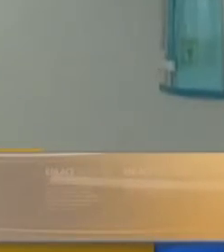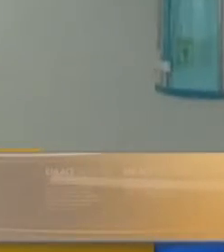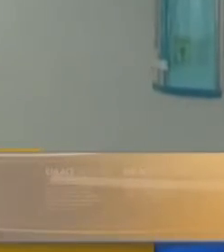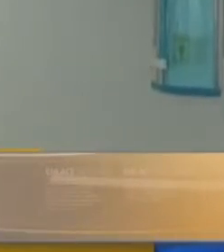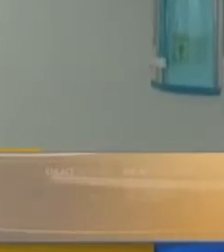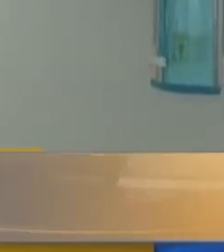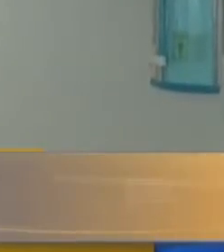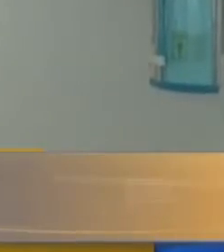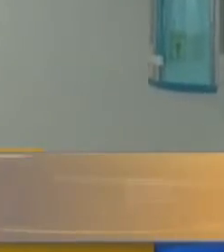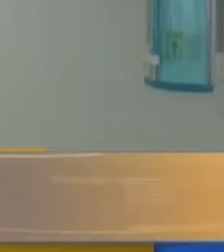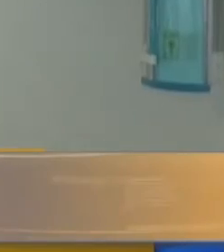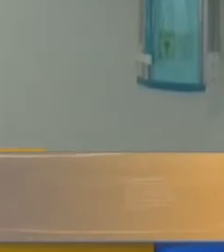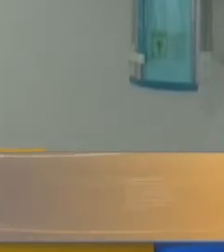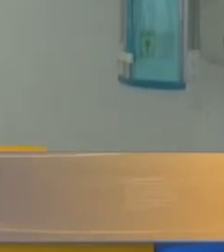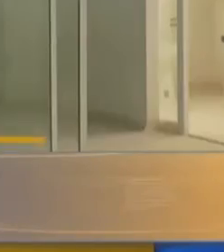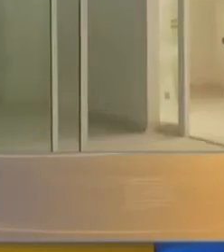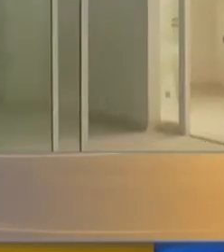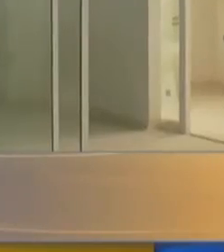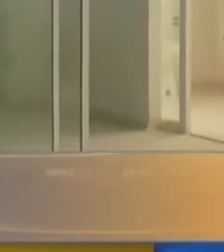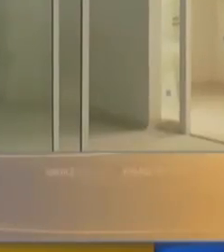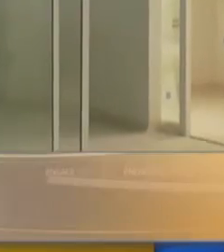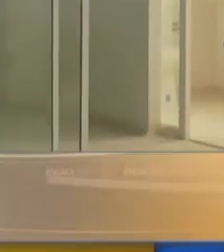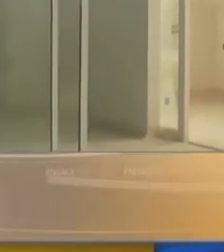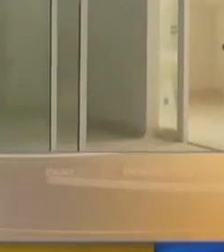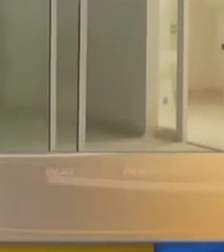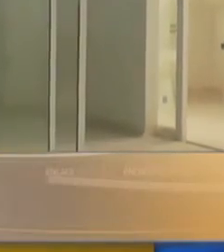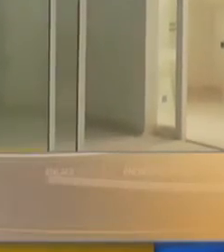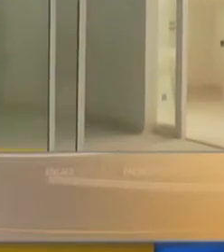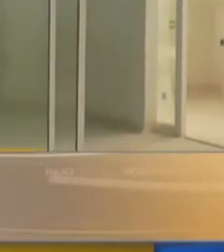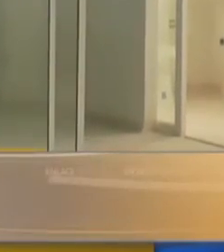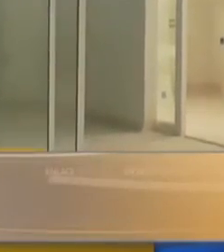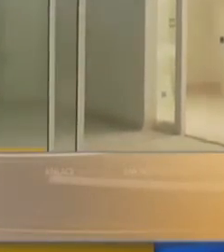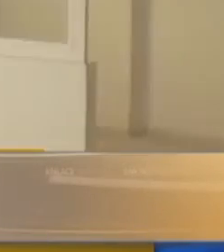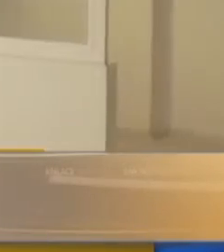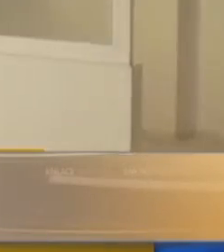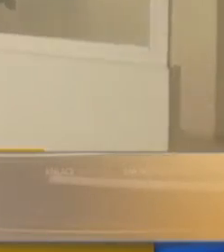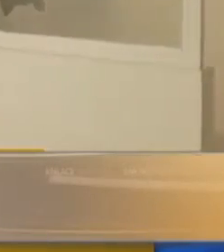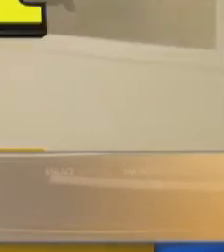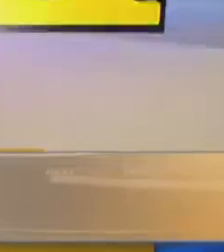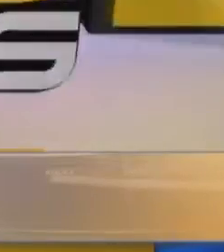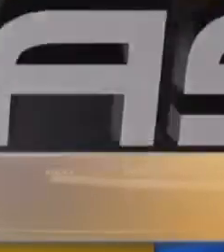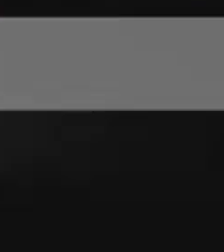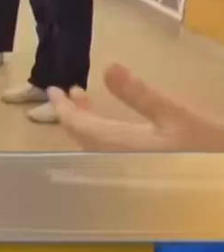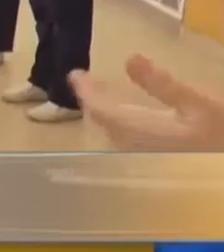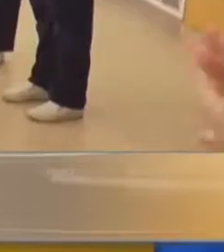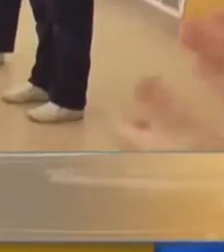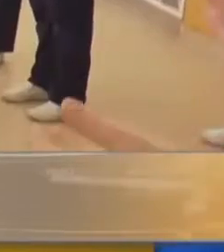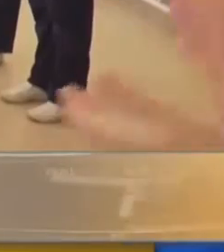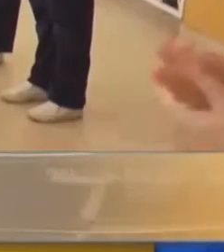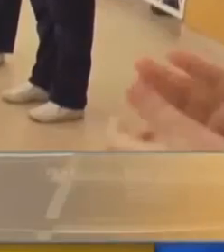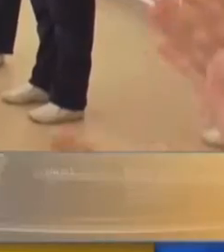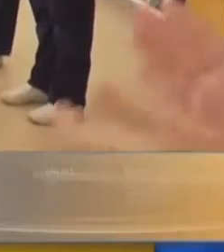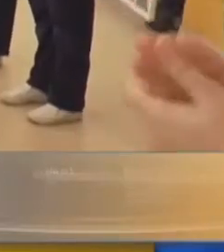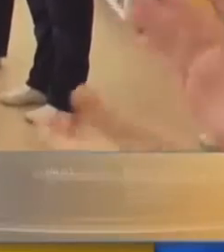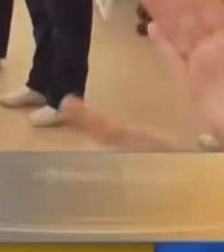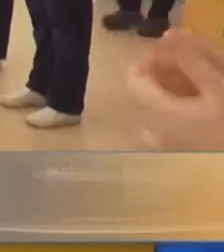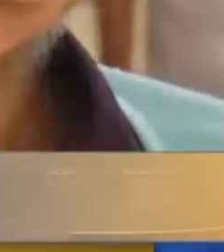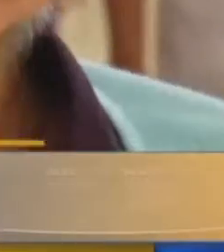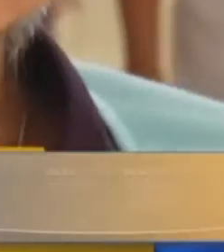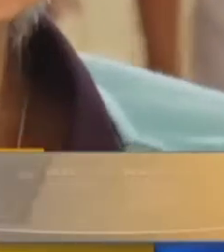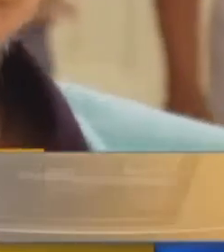unidad de cuidados intensivos del hospital regional en magdalena medio a la presencia del gobernador de santander y dieta del amado 111 años son los que cumplen